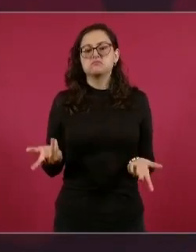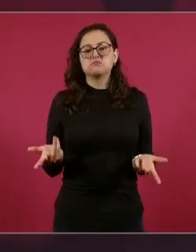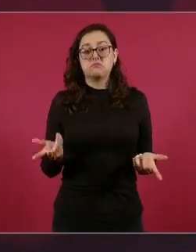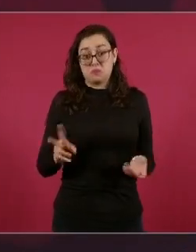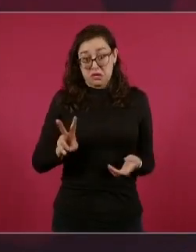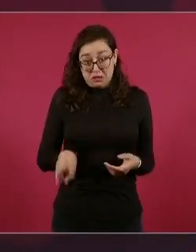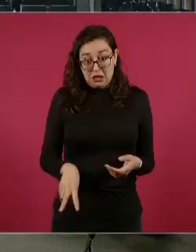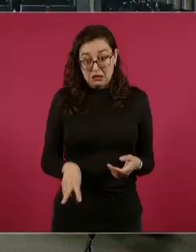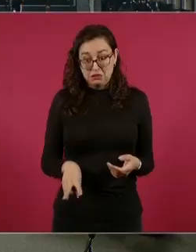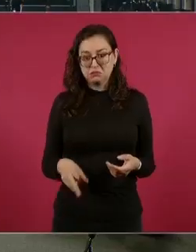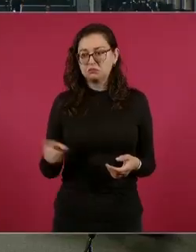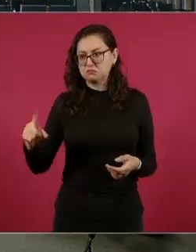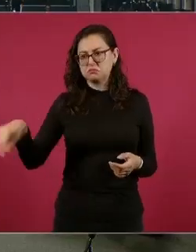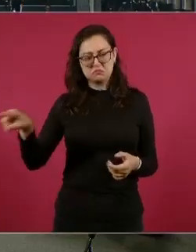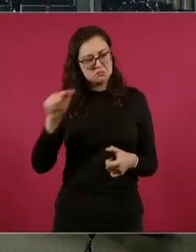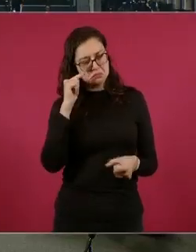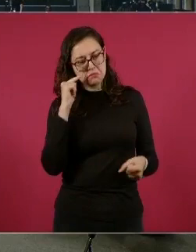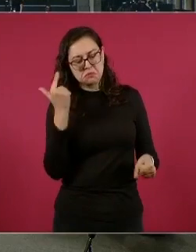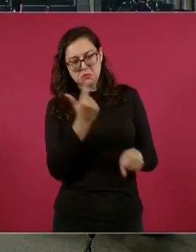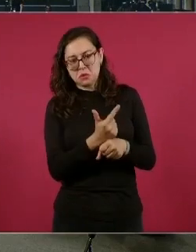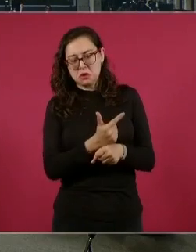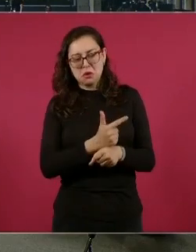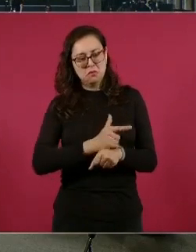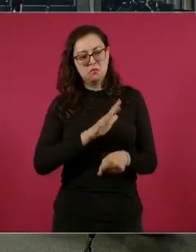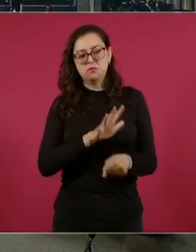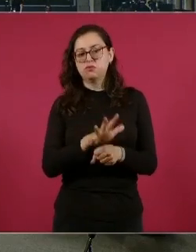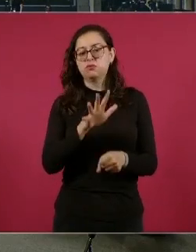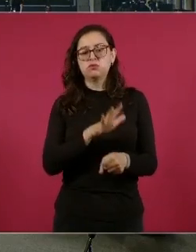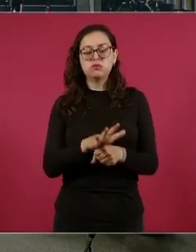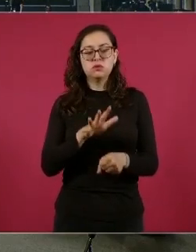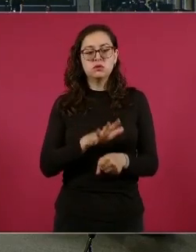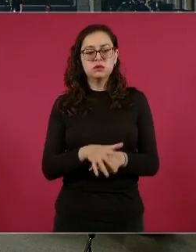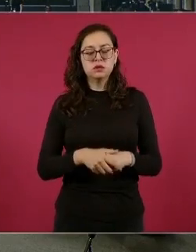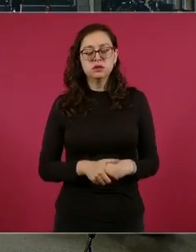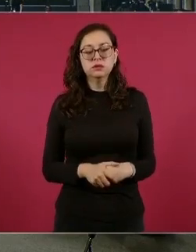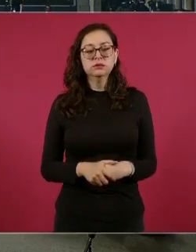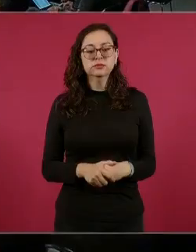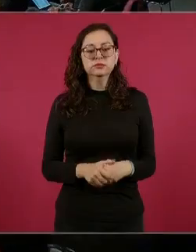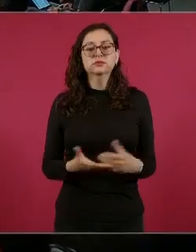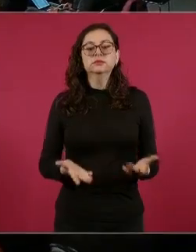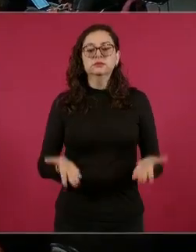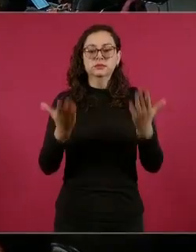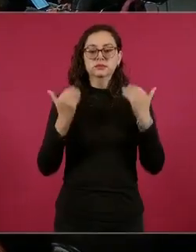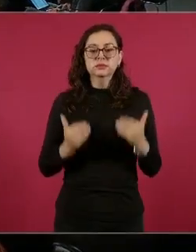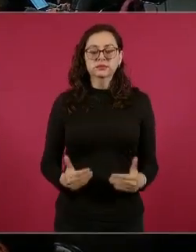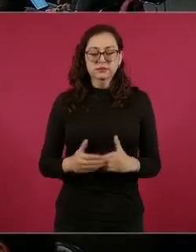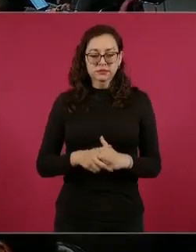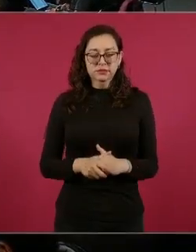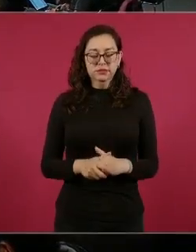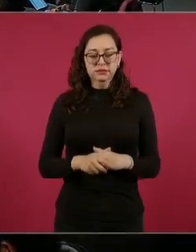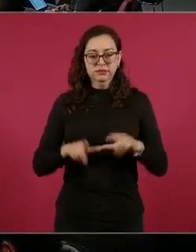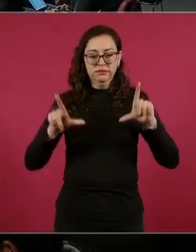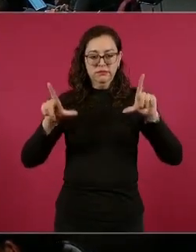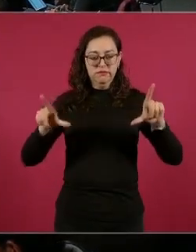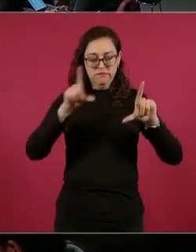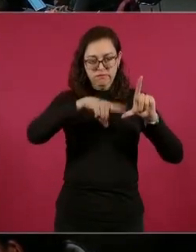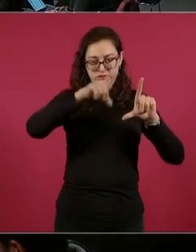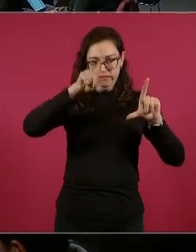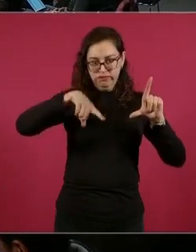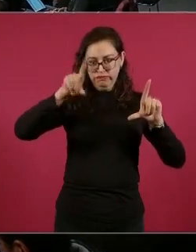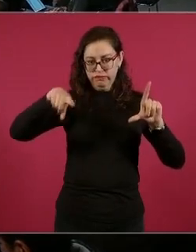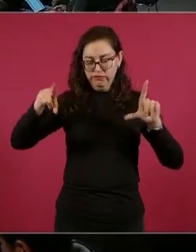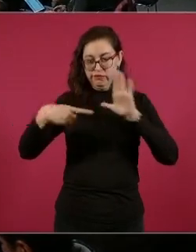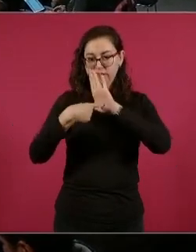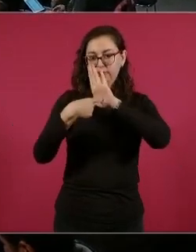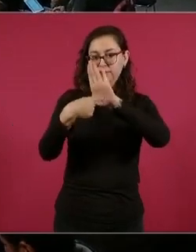cierta, con eso es más que suficiente. Entonces, se van a presentar algunas gráficas para